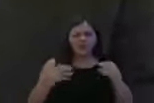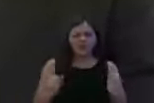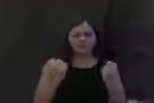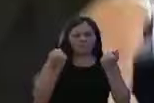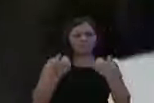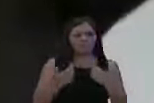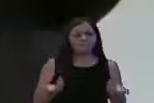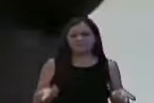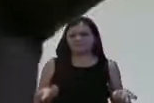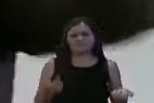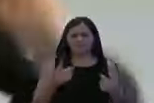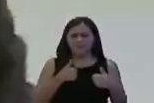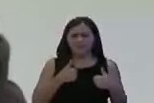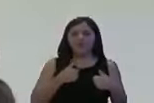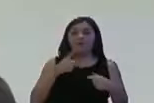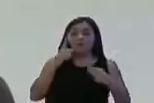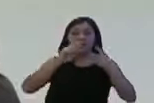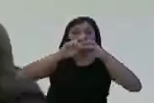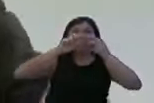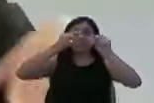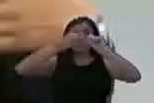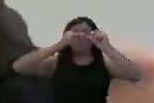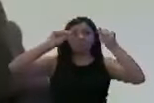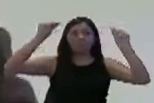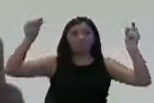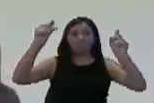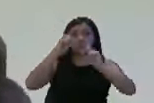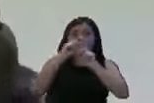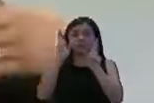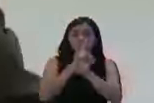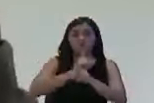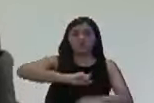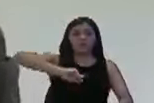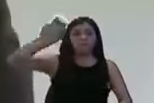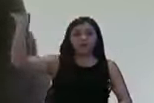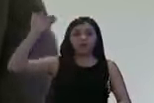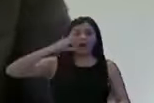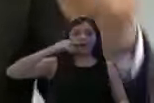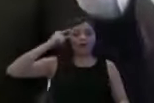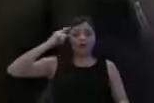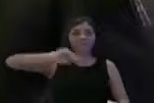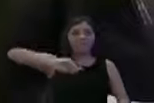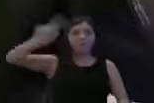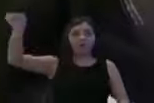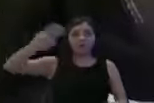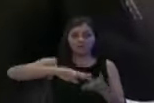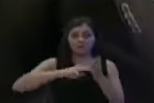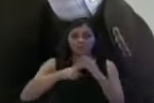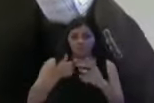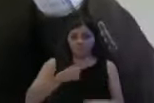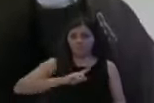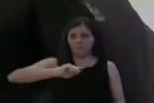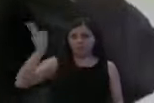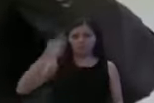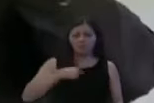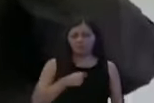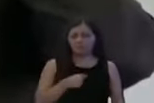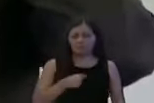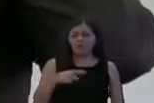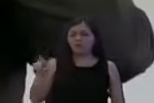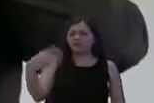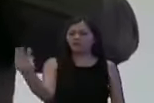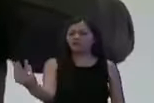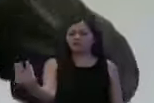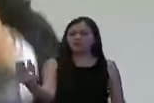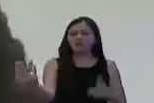que fuera correr afuera saben que si ellos son 3000 nosotros tenemos 300 Pero qué es lo que buscan